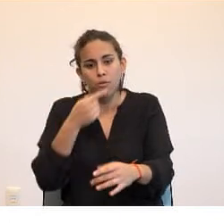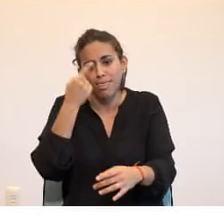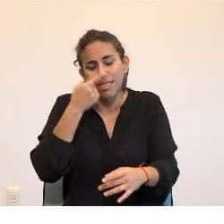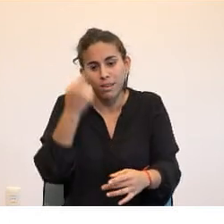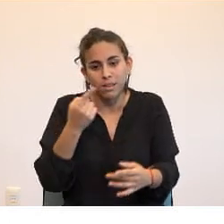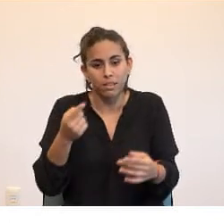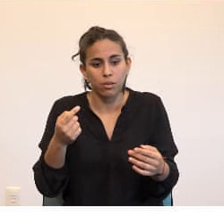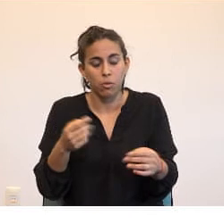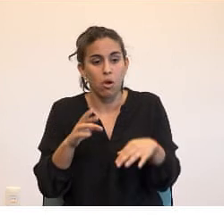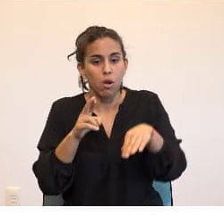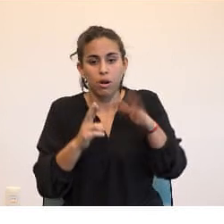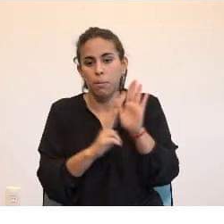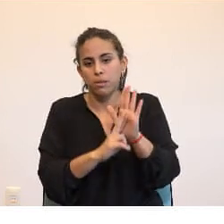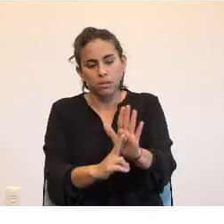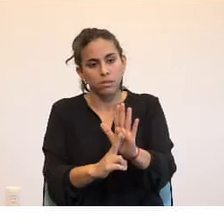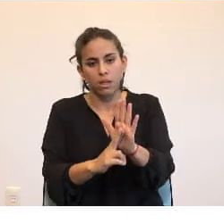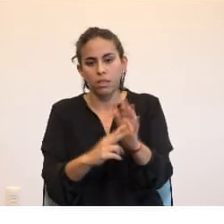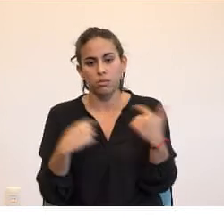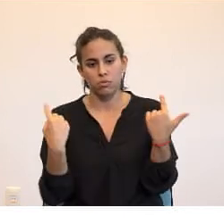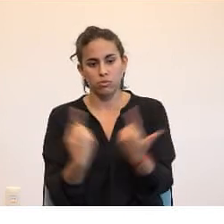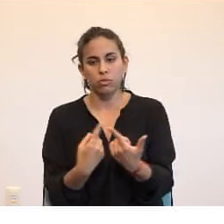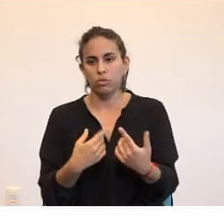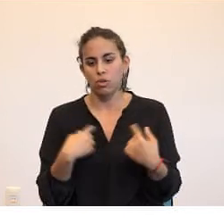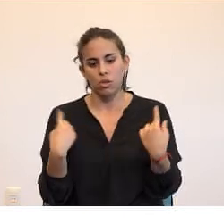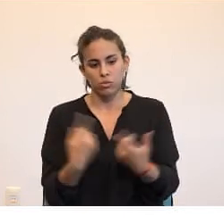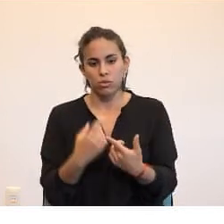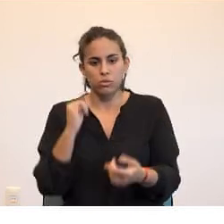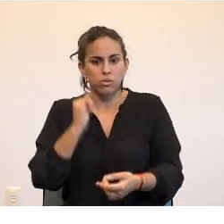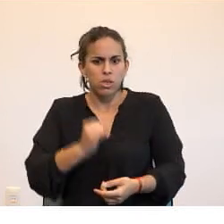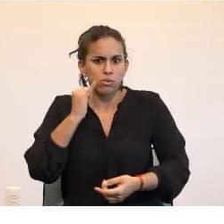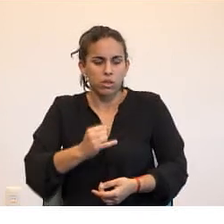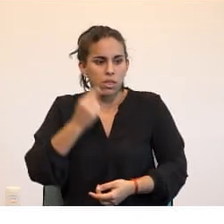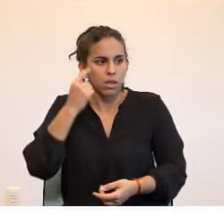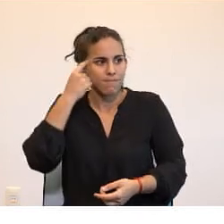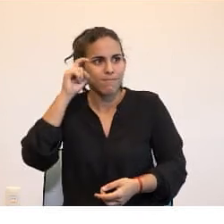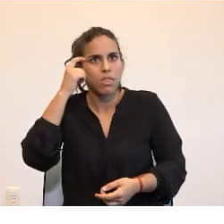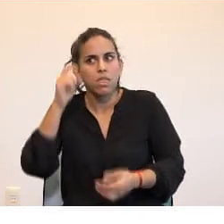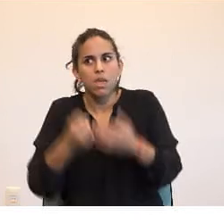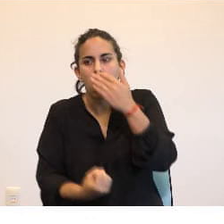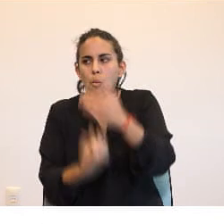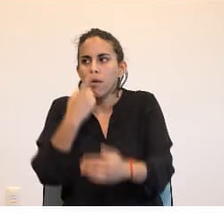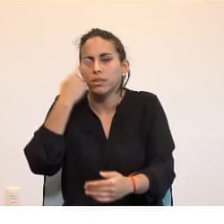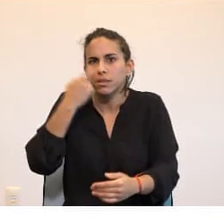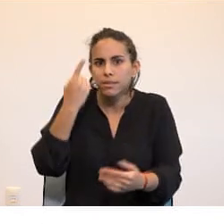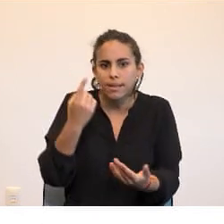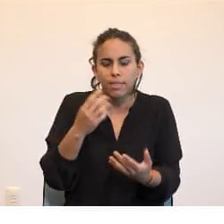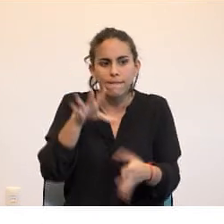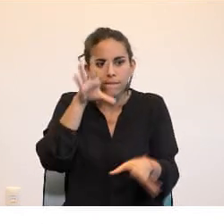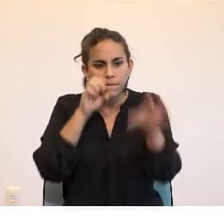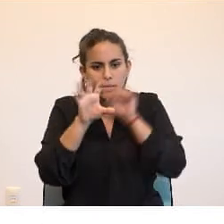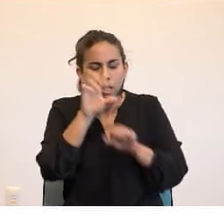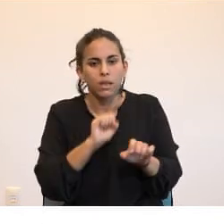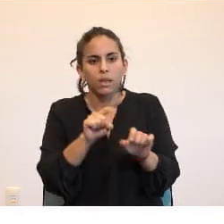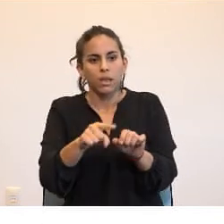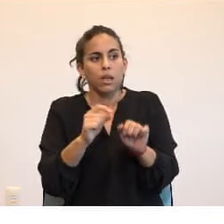de fundaciones y del tercer sector, yo creo que nosotros tenemos que ser capaces de ser creativos y, como decíamos al principio, de emocionar. Por eso me